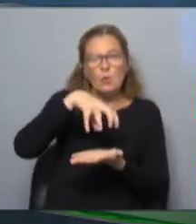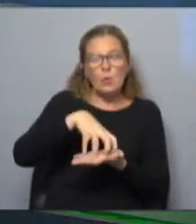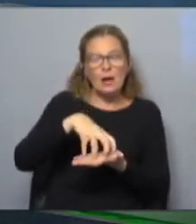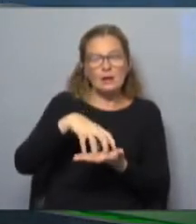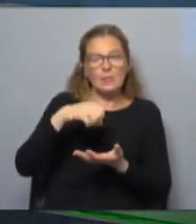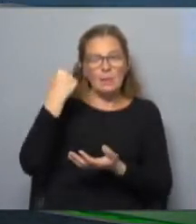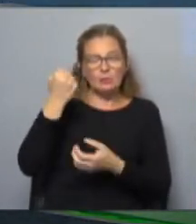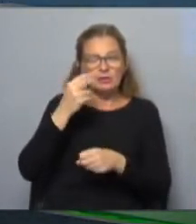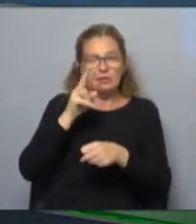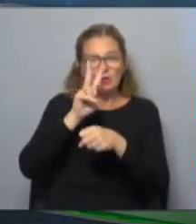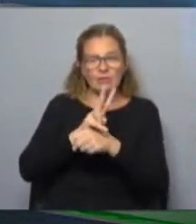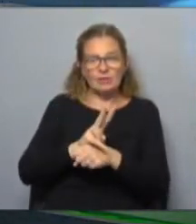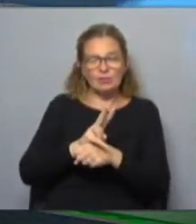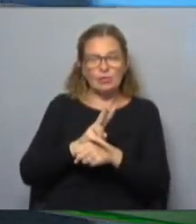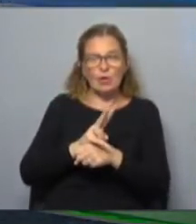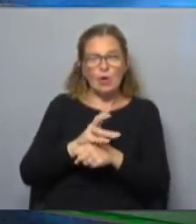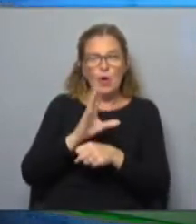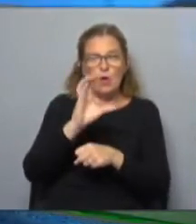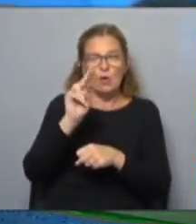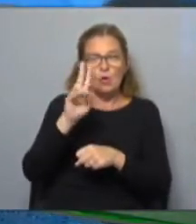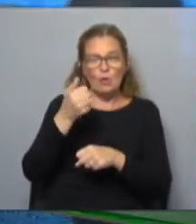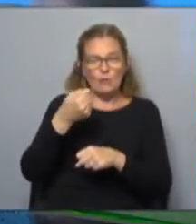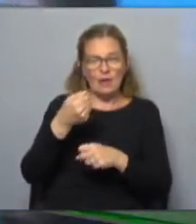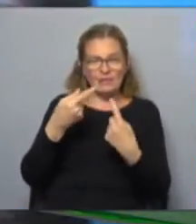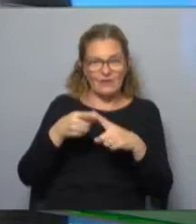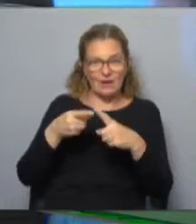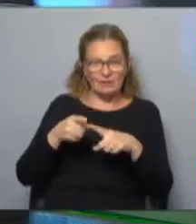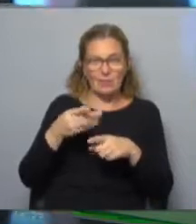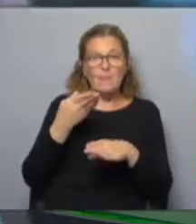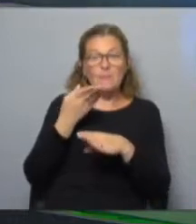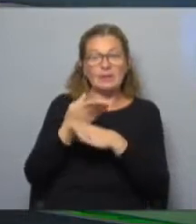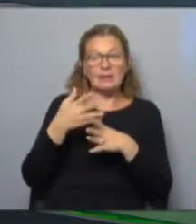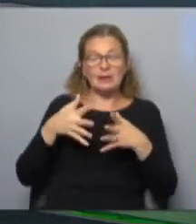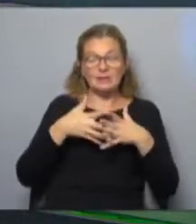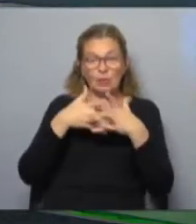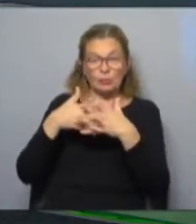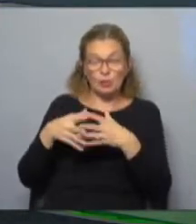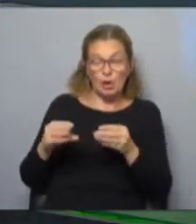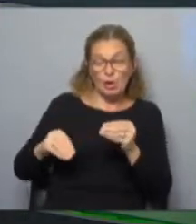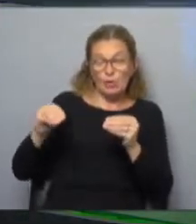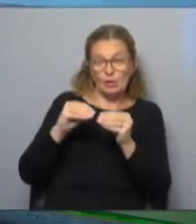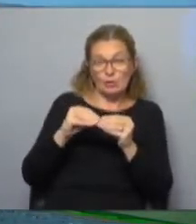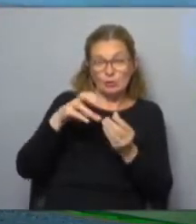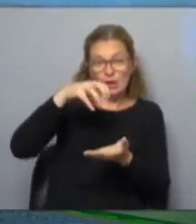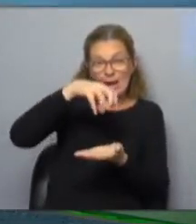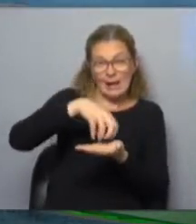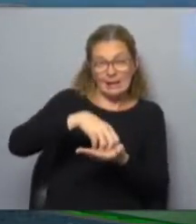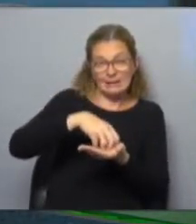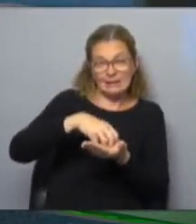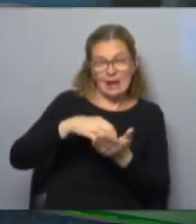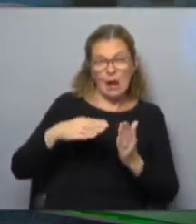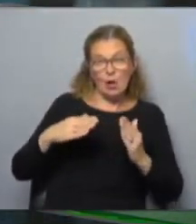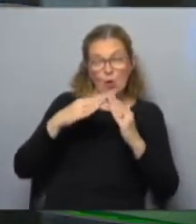destacados que visitó fue Cuba por varios motivos. Primero porque dijo que le va a pedir a Estados Unidos que incluya a la isla en la cumbre de las